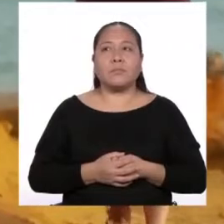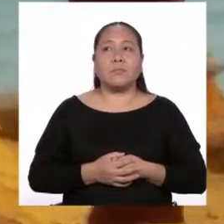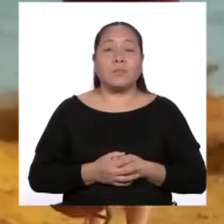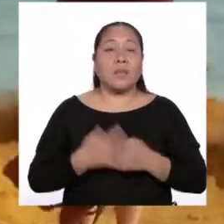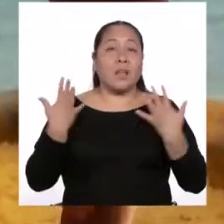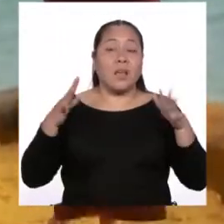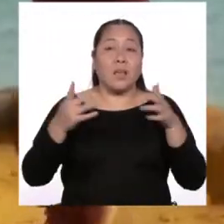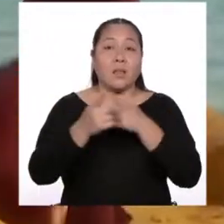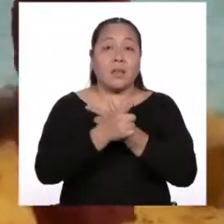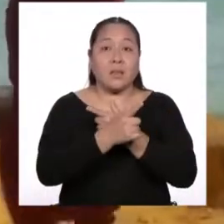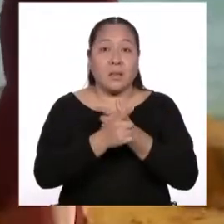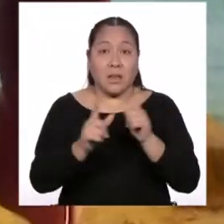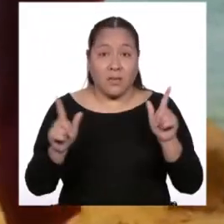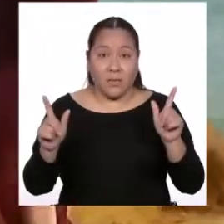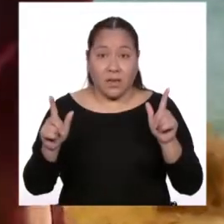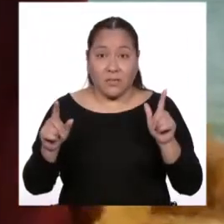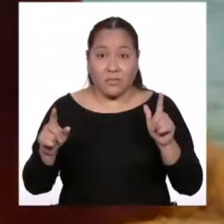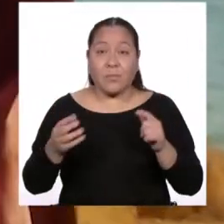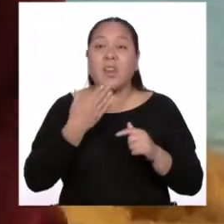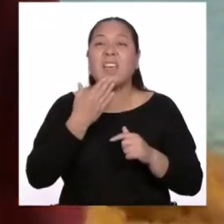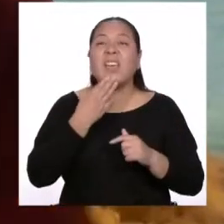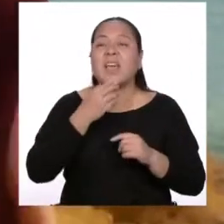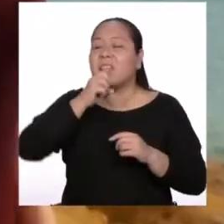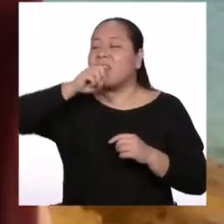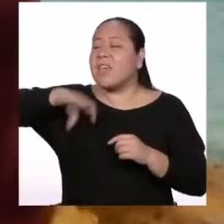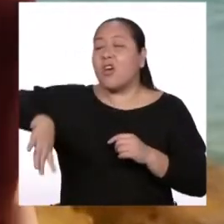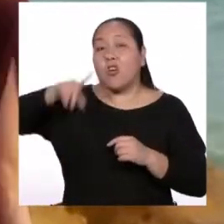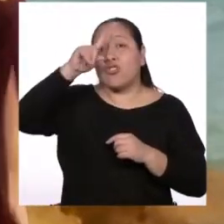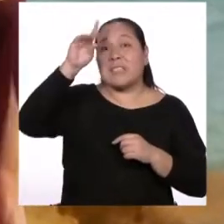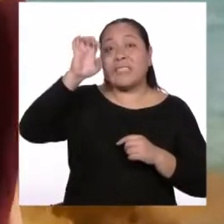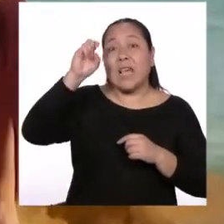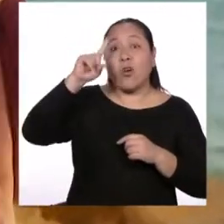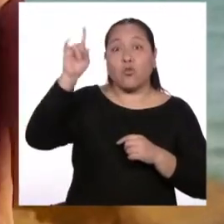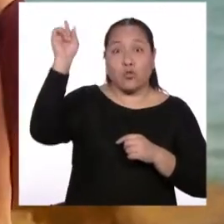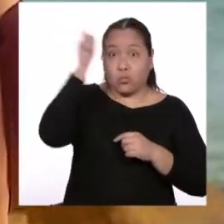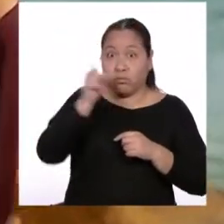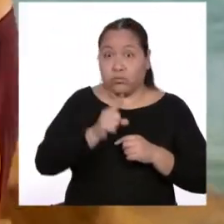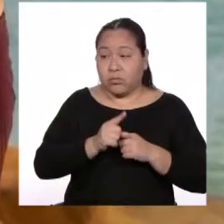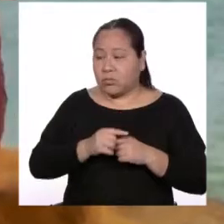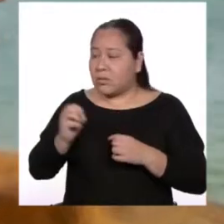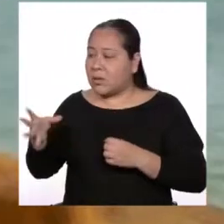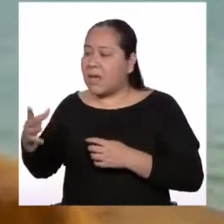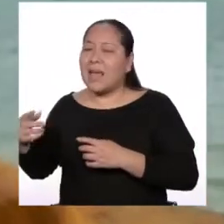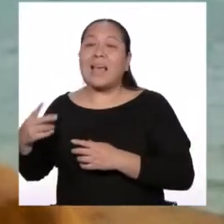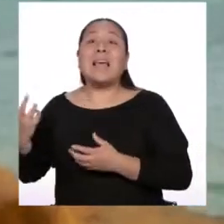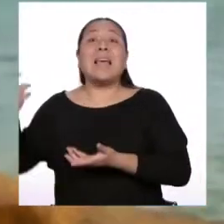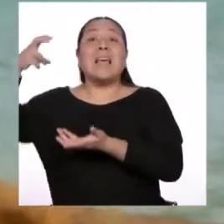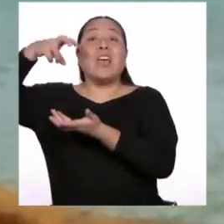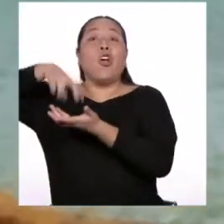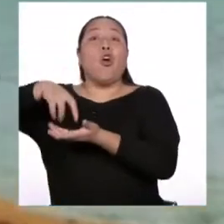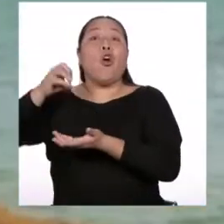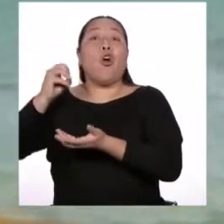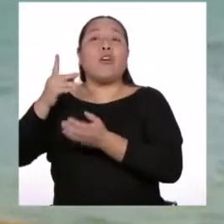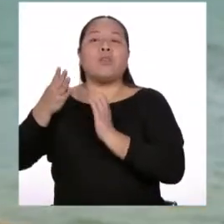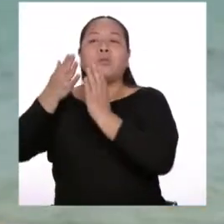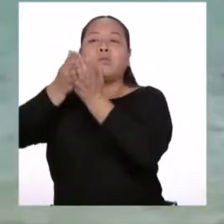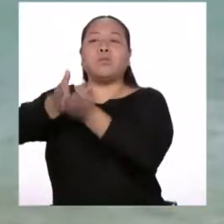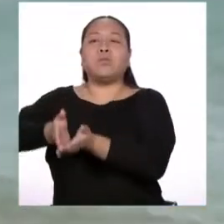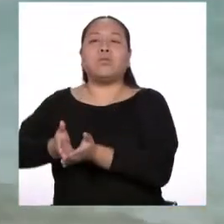Liberado por orden del mismo Zeus, el divino Odiseo desplegó gozoso las velas al viento y sentado